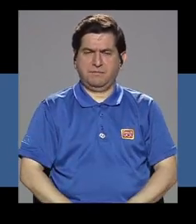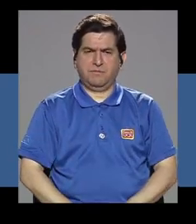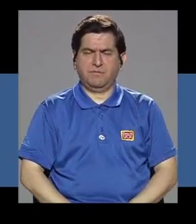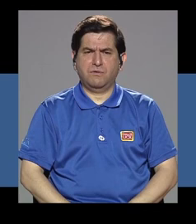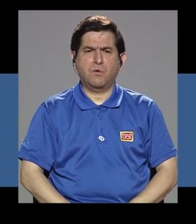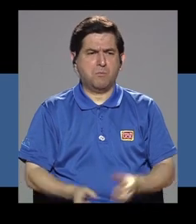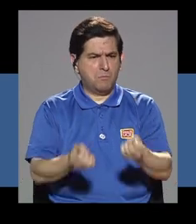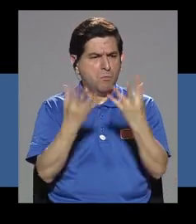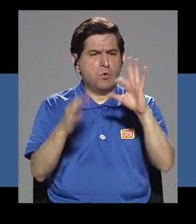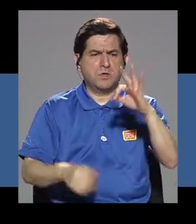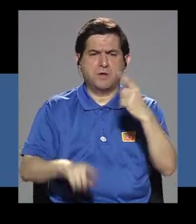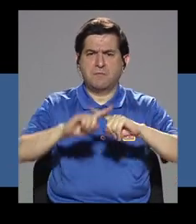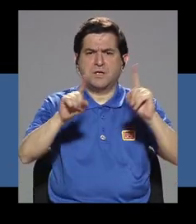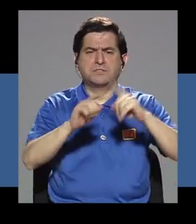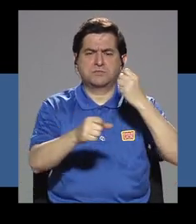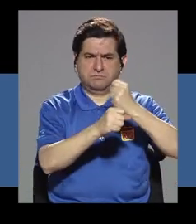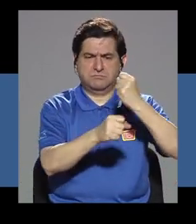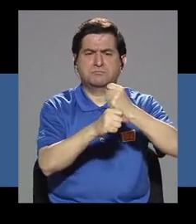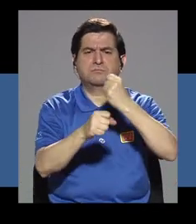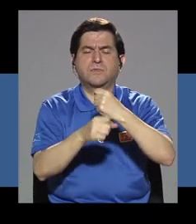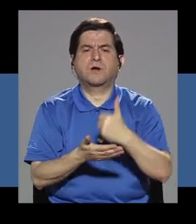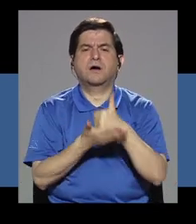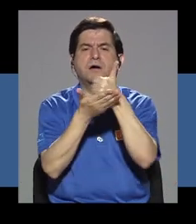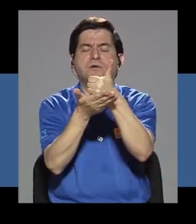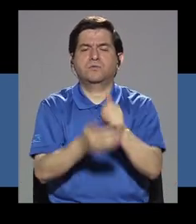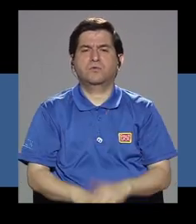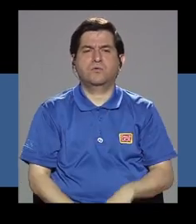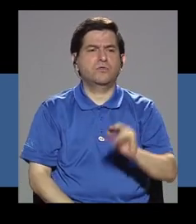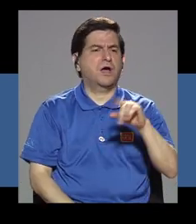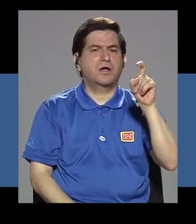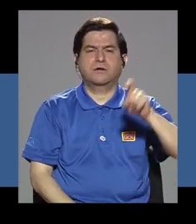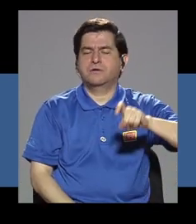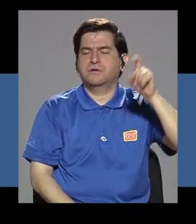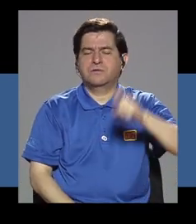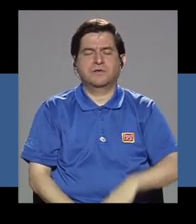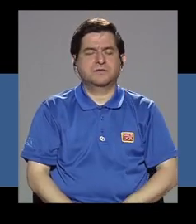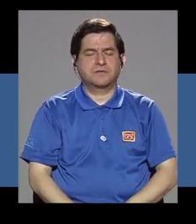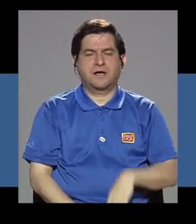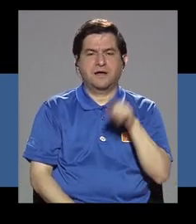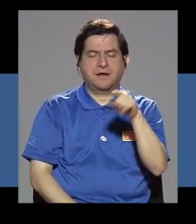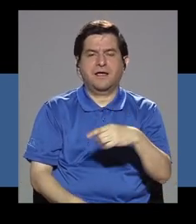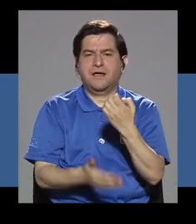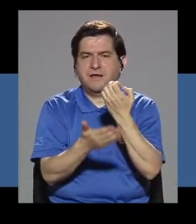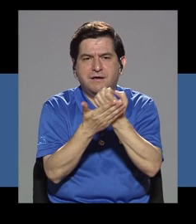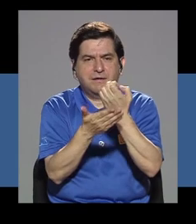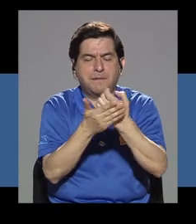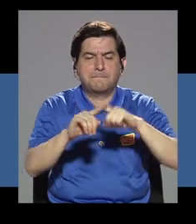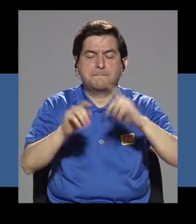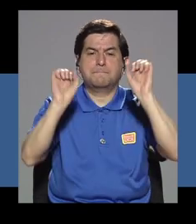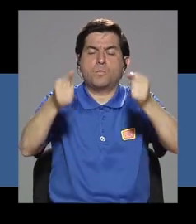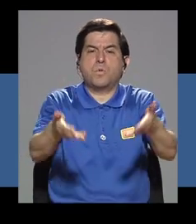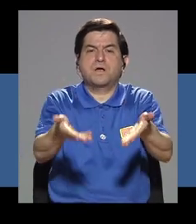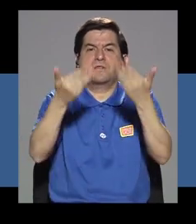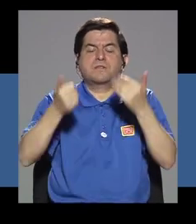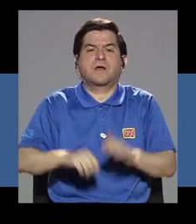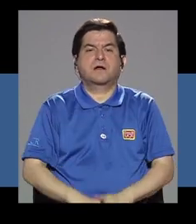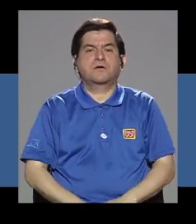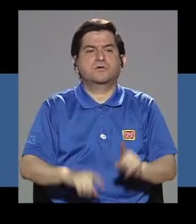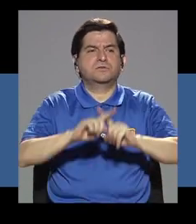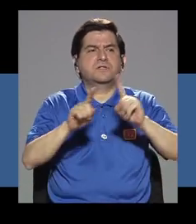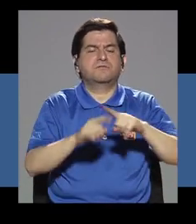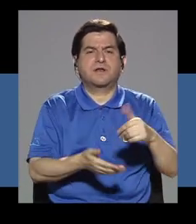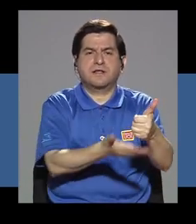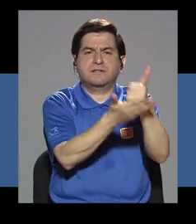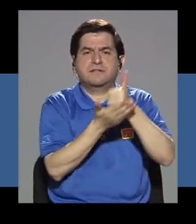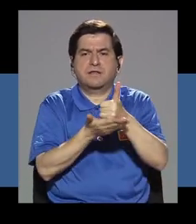realmente pues hay muchas formas de colaborar, que no necesariamente tiene que ser el tema meramente económico, pero nos pueden dar